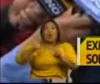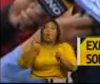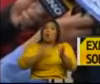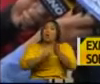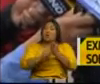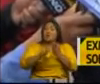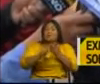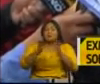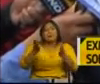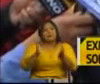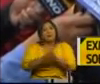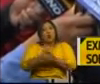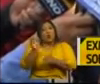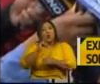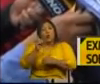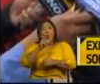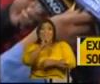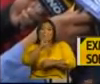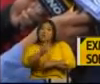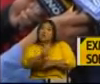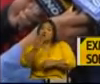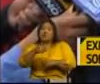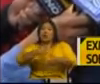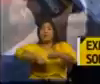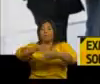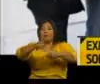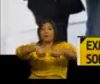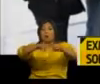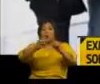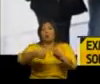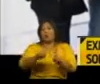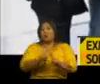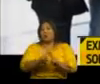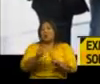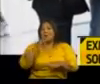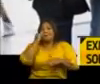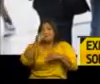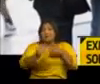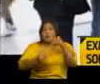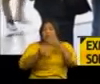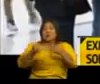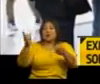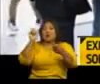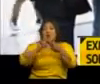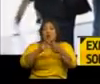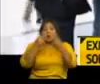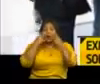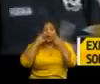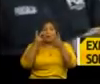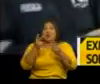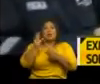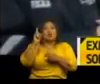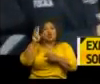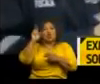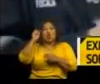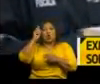ministerio, ni al personal que firmó el contrato. El proceso sigue hasta determinar si hay dolo o no